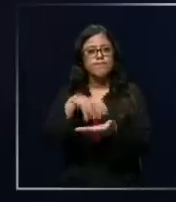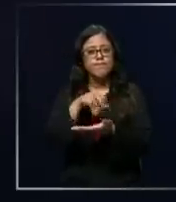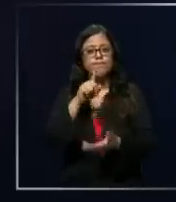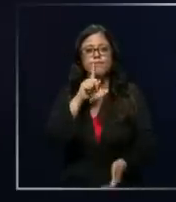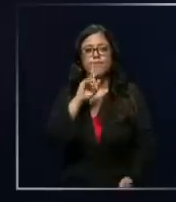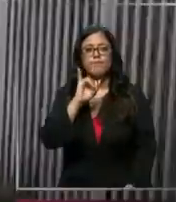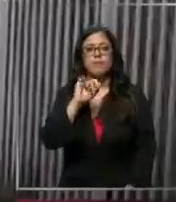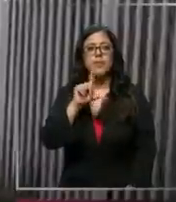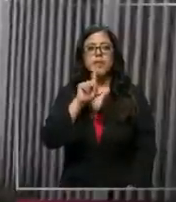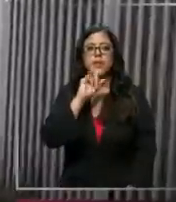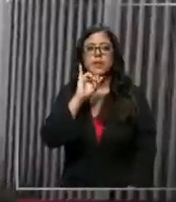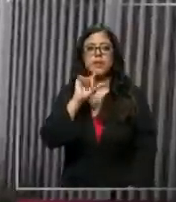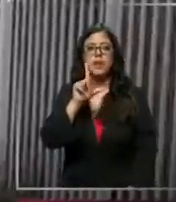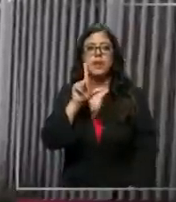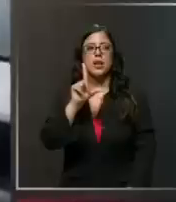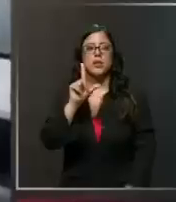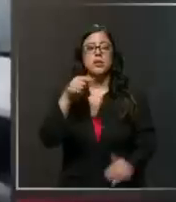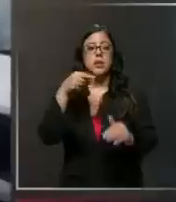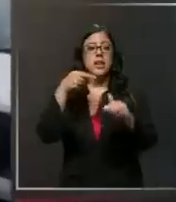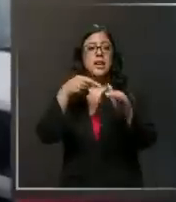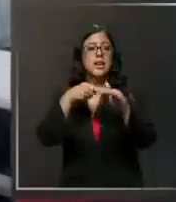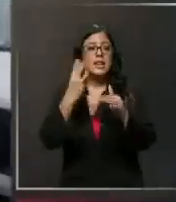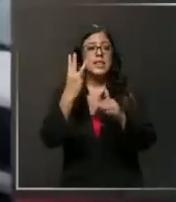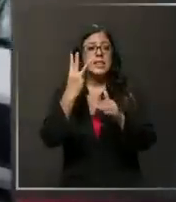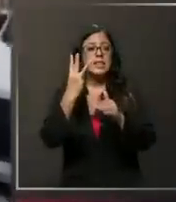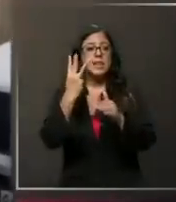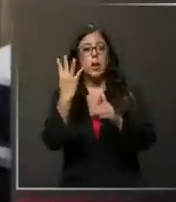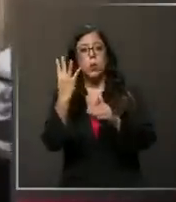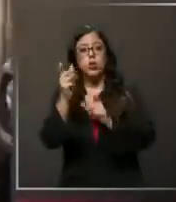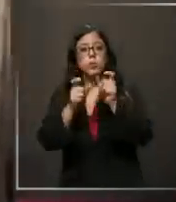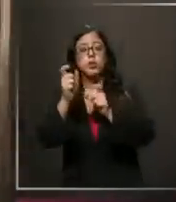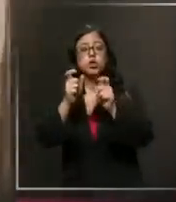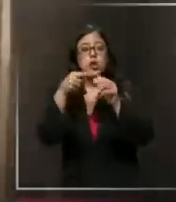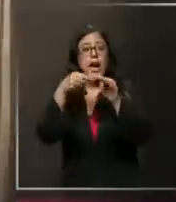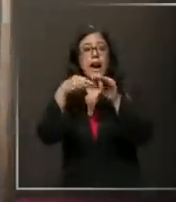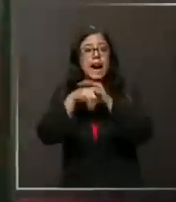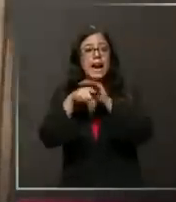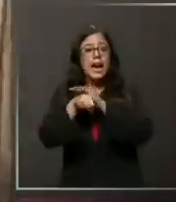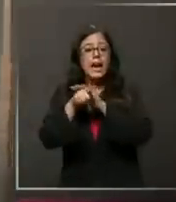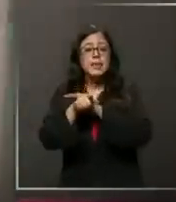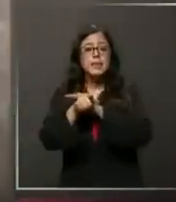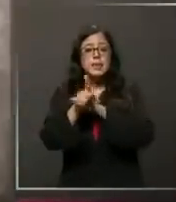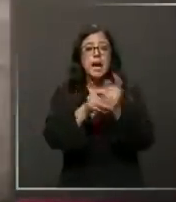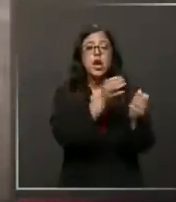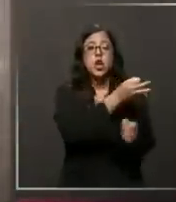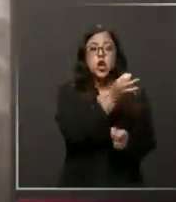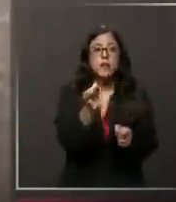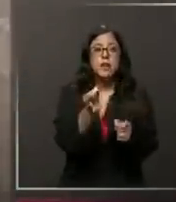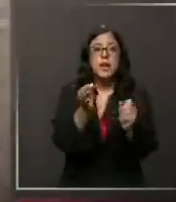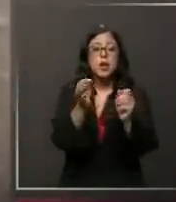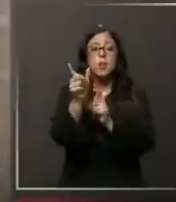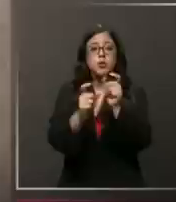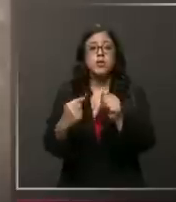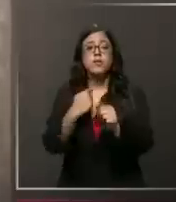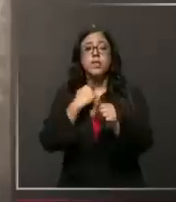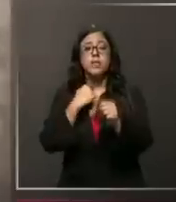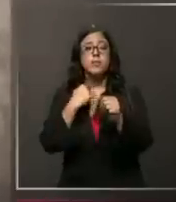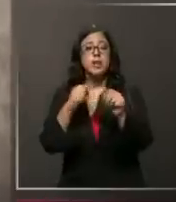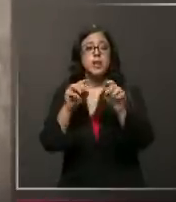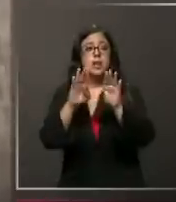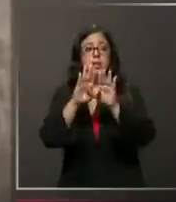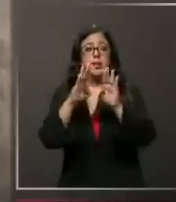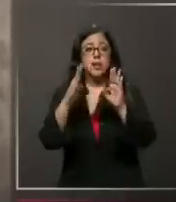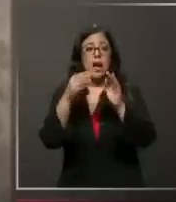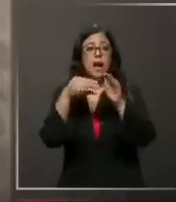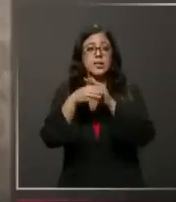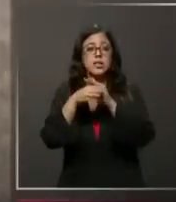comuna de tiltil ingresa sujetos tres a cuatro Aparentemente según el relato de las víctimas que fuerzan una puerta de acceso a